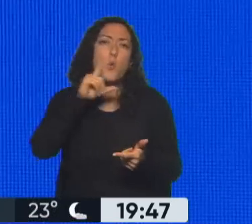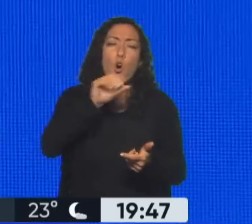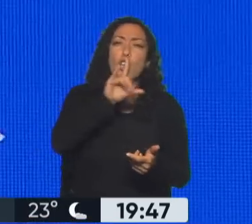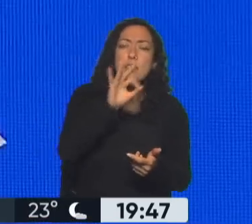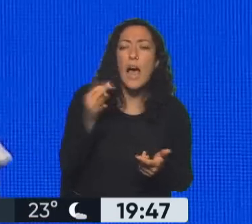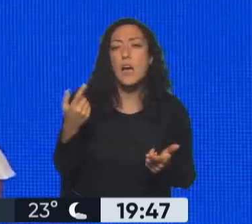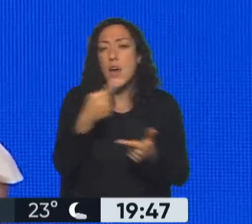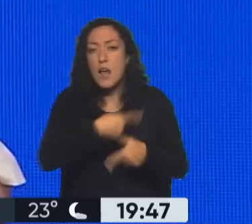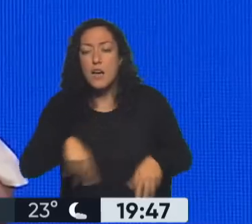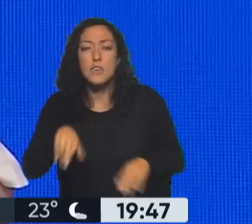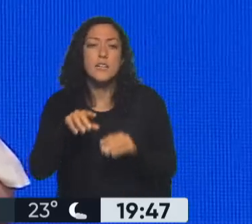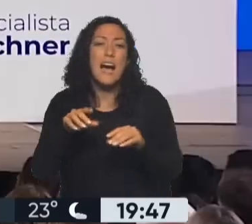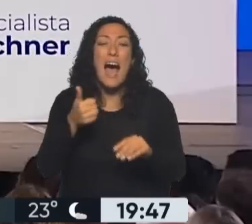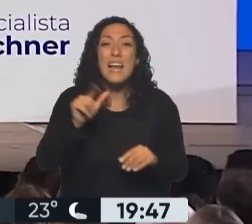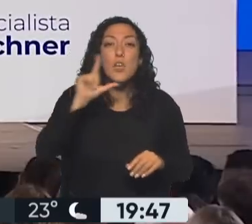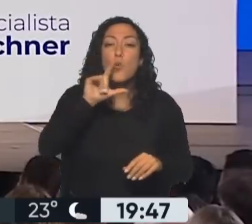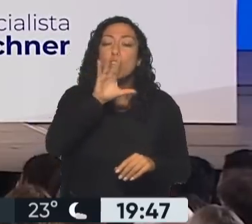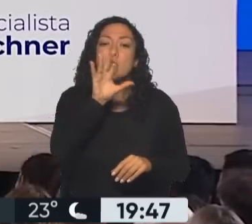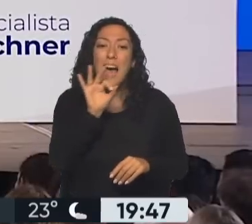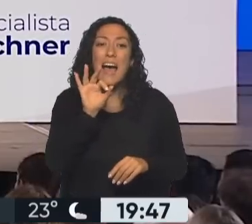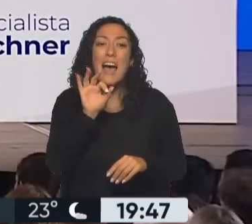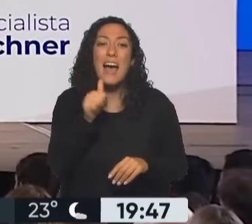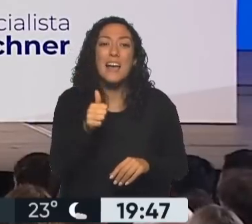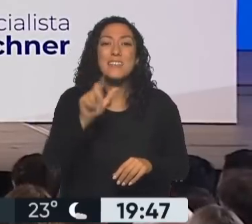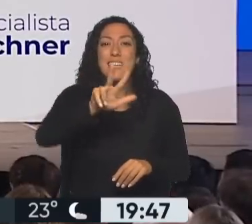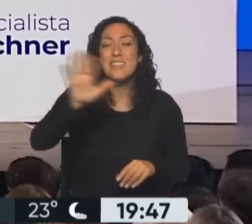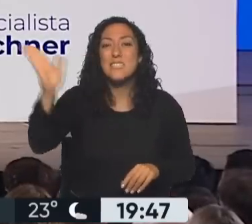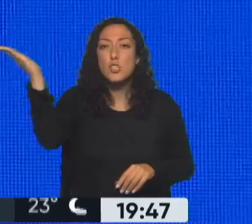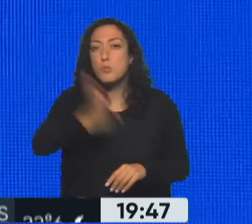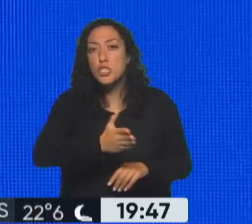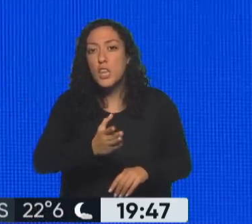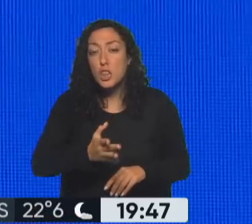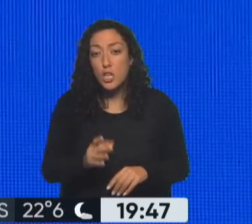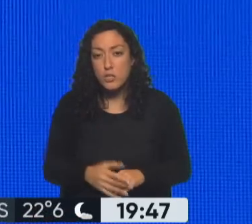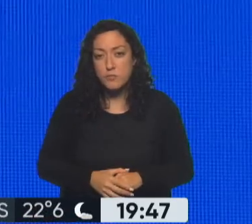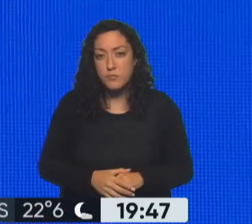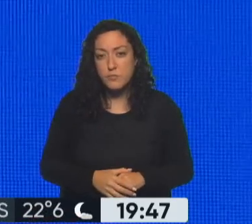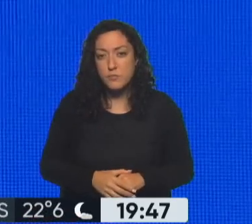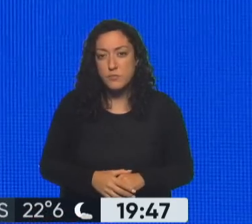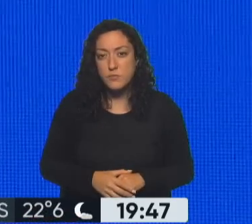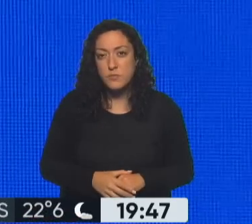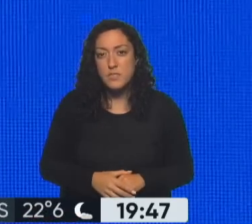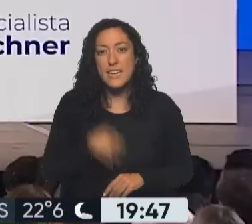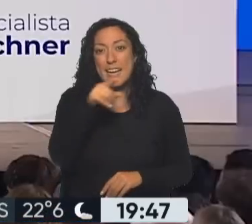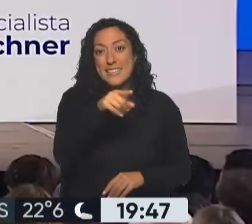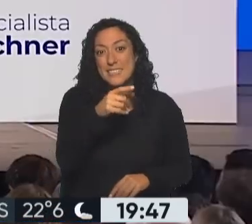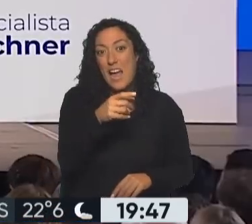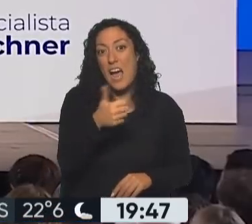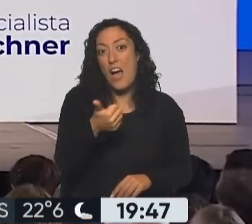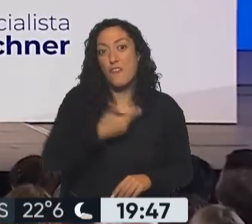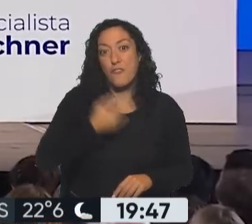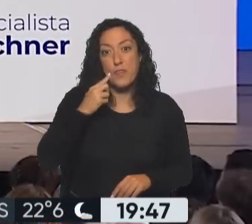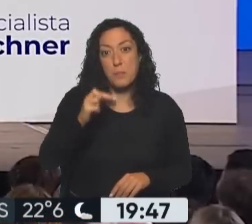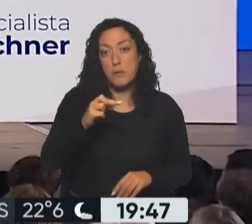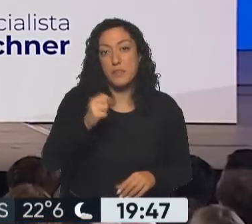alícuota de ganancias es el 35%, ¿no, doctora? Es de la FI, por eso le pregunto si no